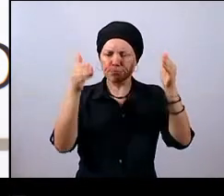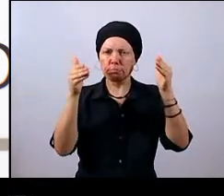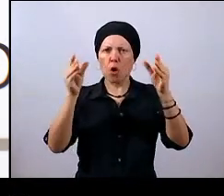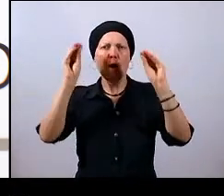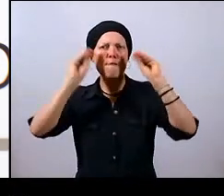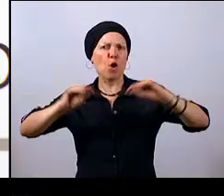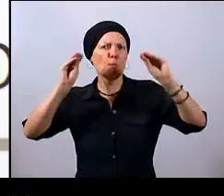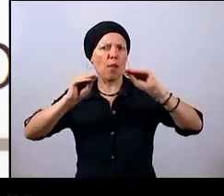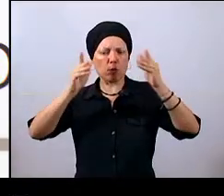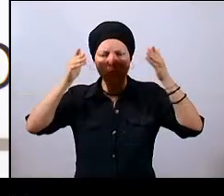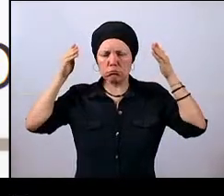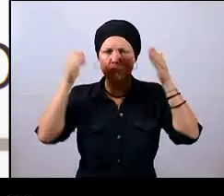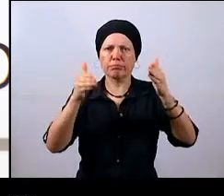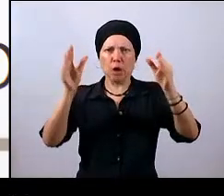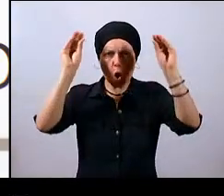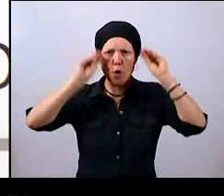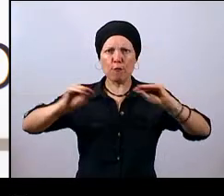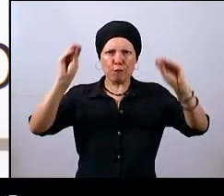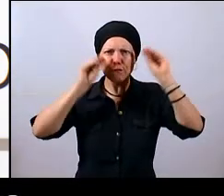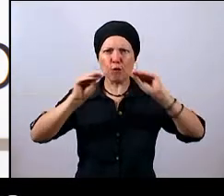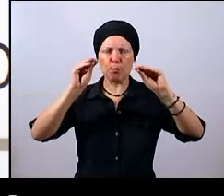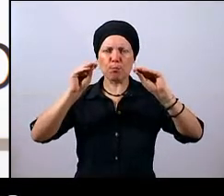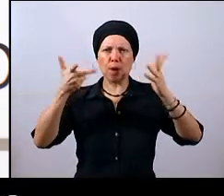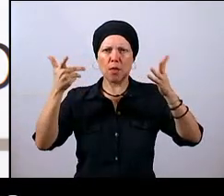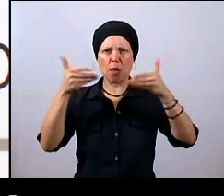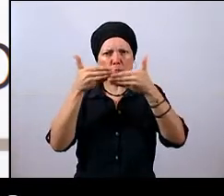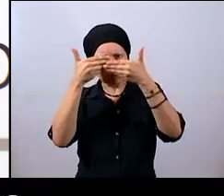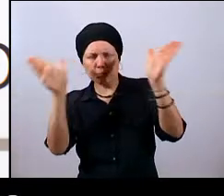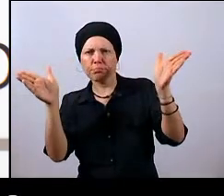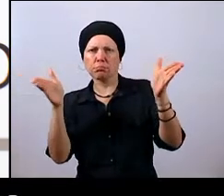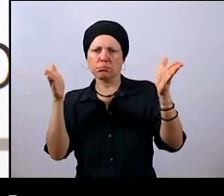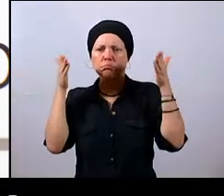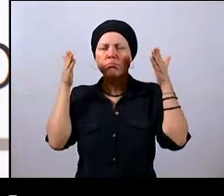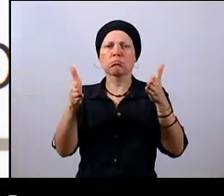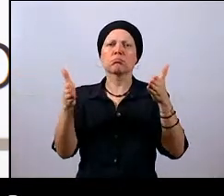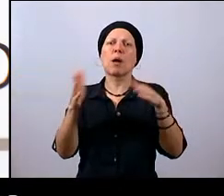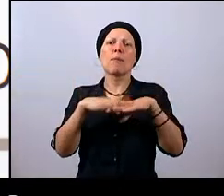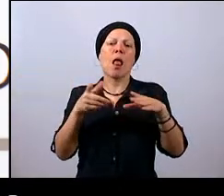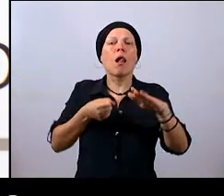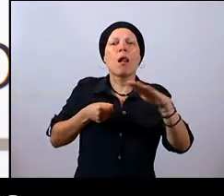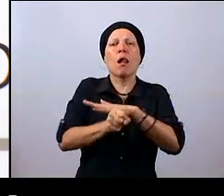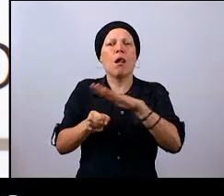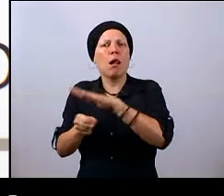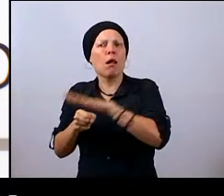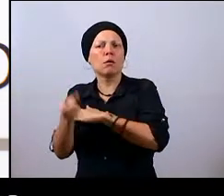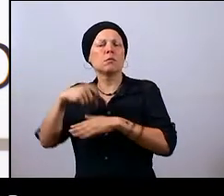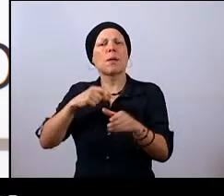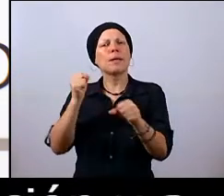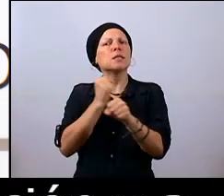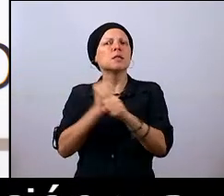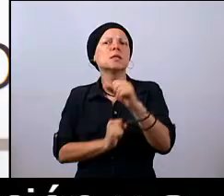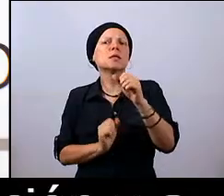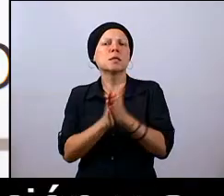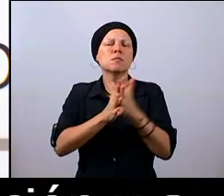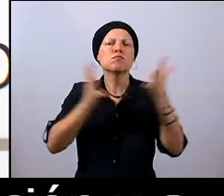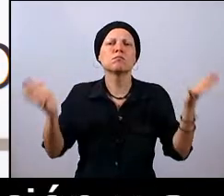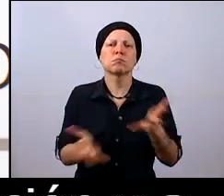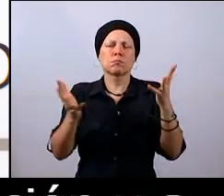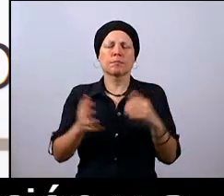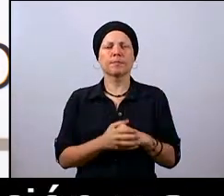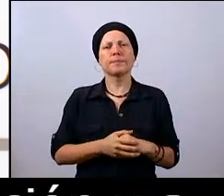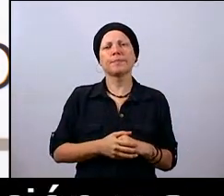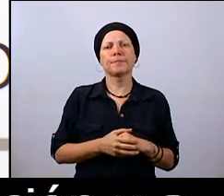formación enfocada, formación que se dirige abiertamente a esa colocación y a ese fomento del trabajo real, del